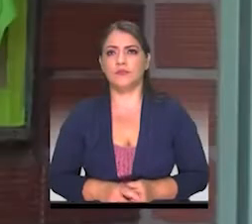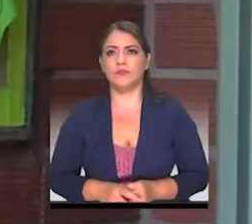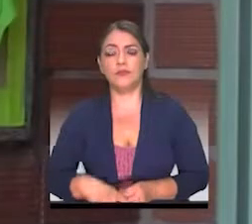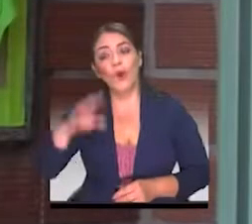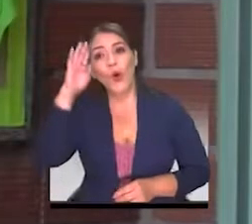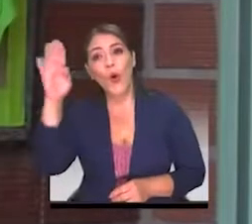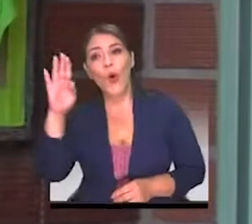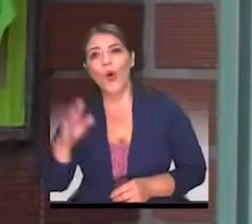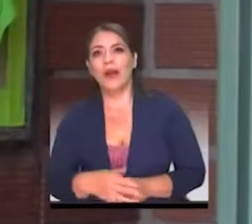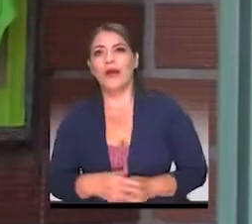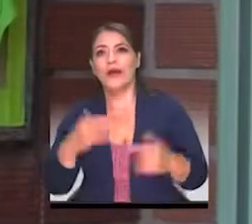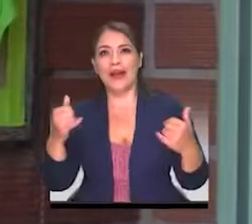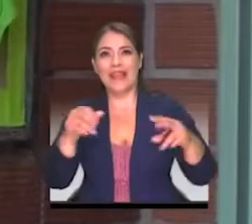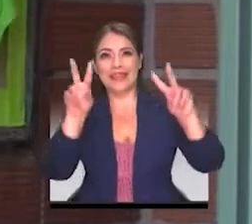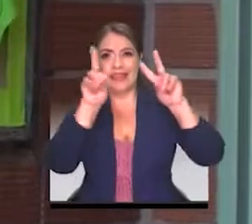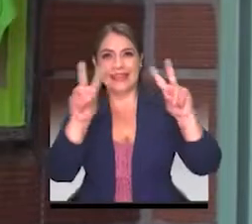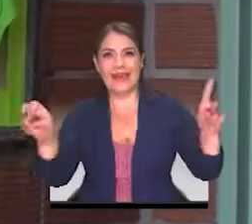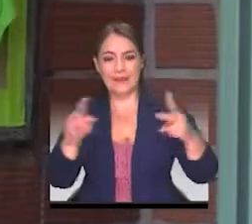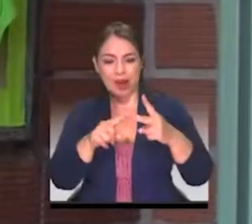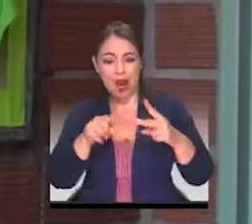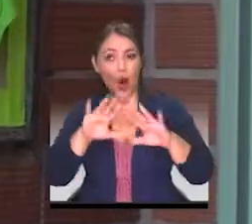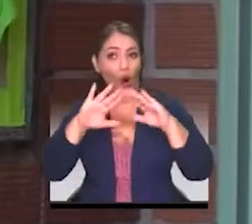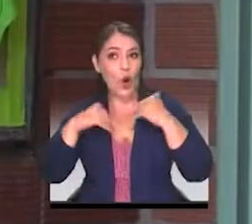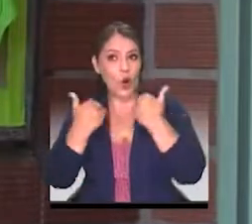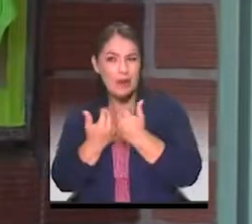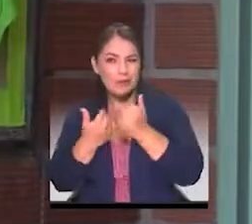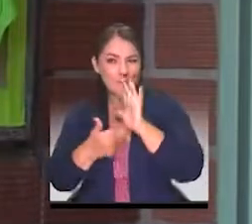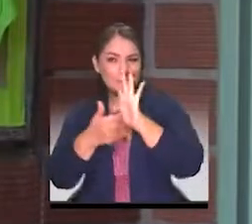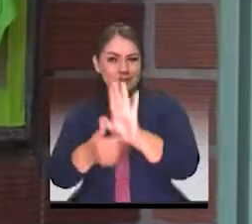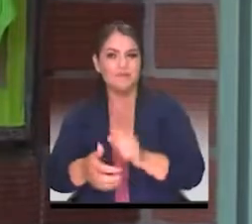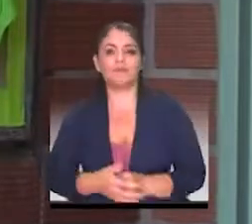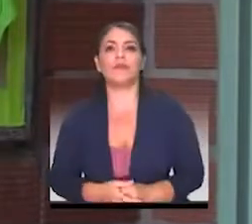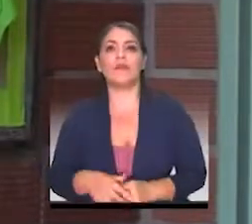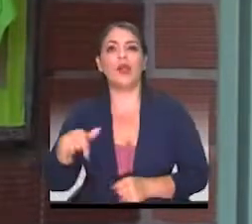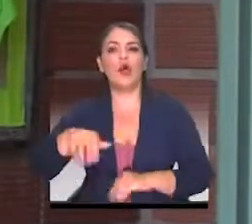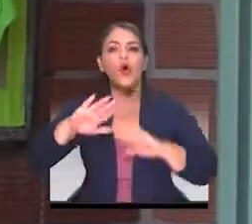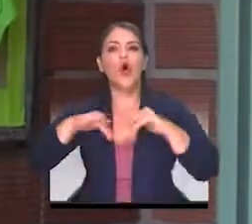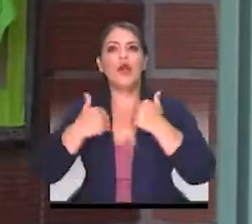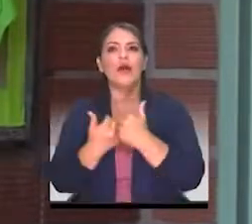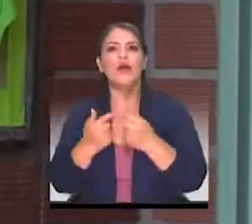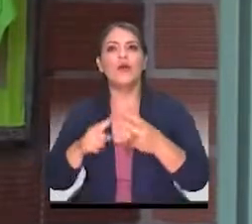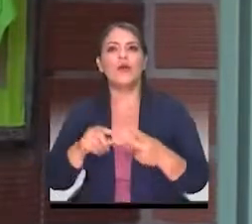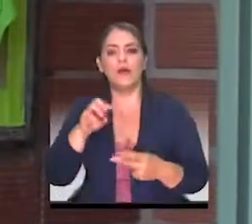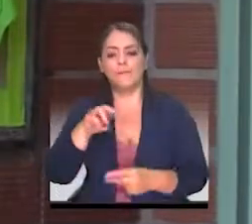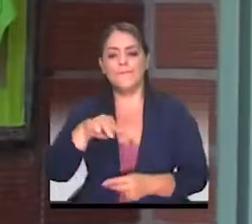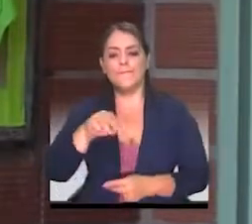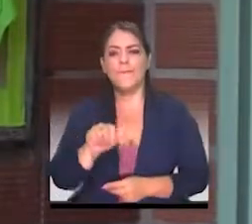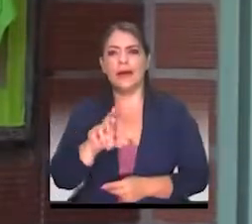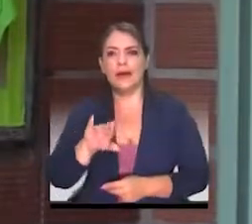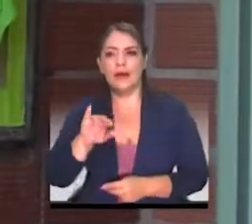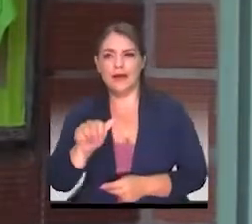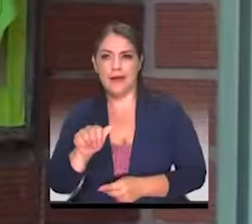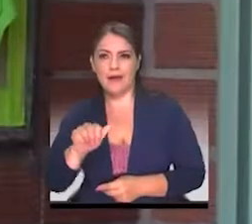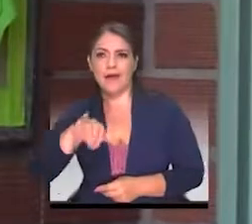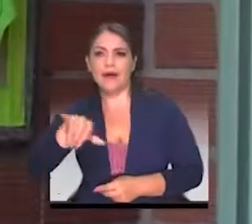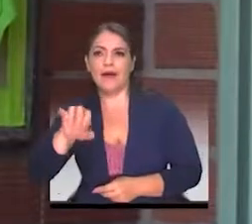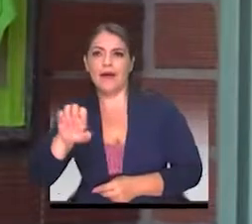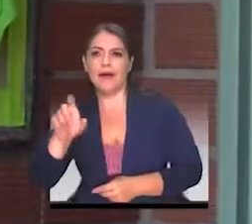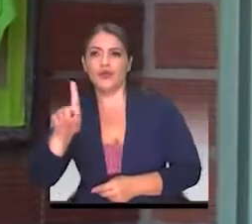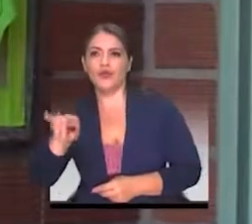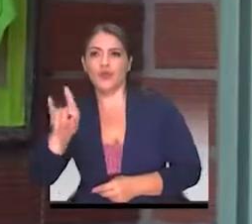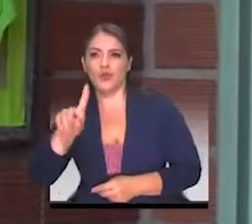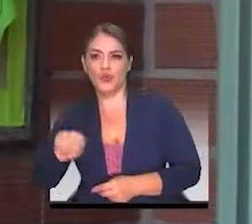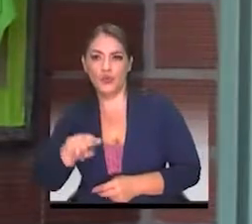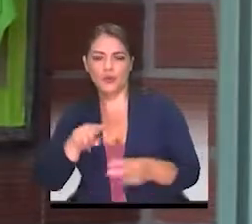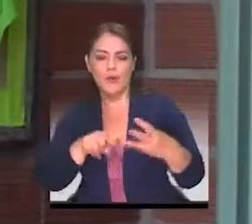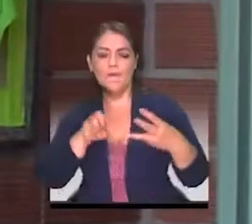Hola, bienvenidos a una nueva sesión en Desde el Cole. El día de hoy nos encontramos en la Institución Educativa María Jesús Mejía, donde el Instituto de Cultura,